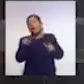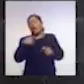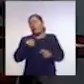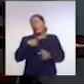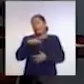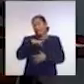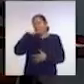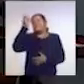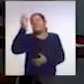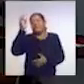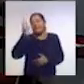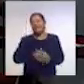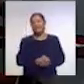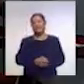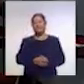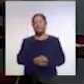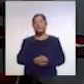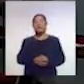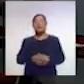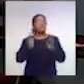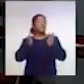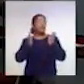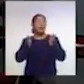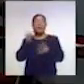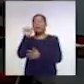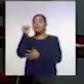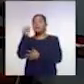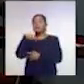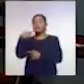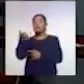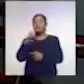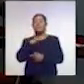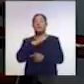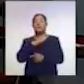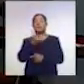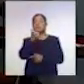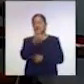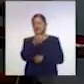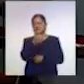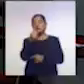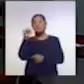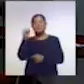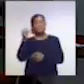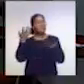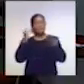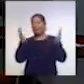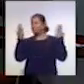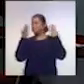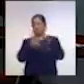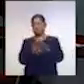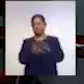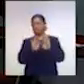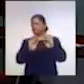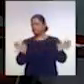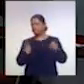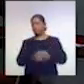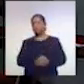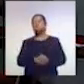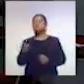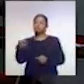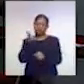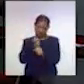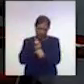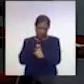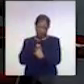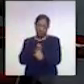está la invitación. Entonces ya en septiembre tienen solo hasta el 6. Sí, el 6 de septiembre se cierra la convocatoria, entonces lo estamos